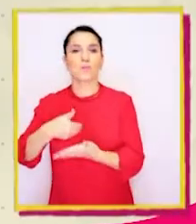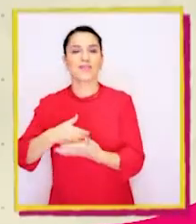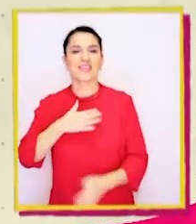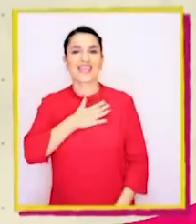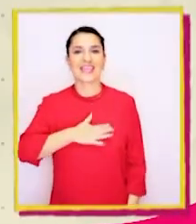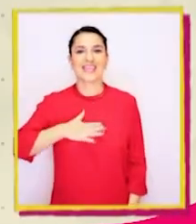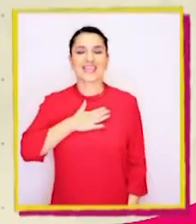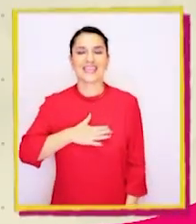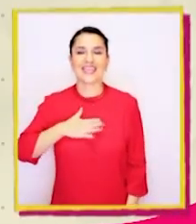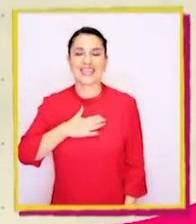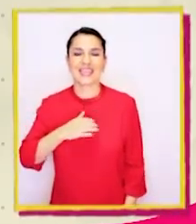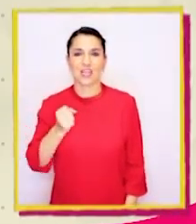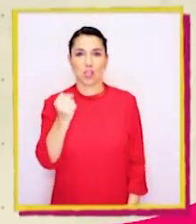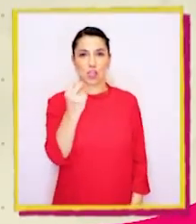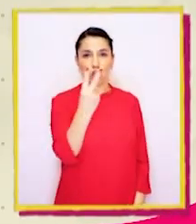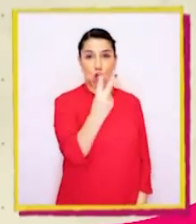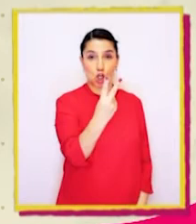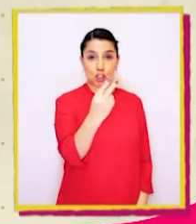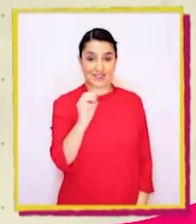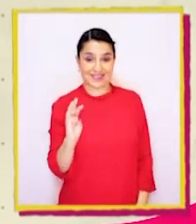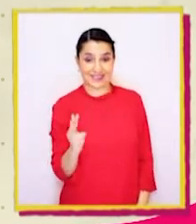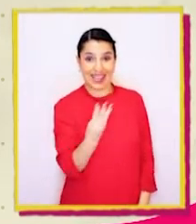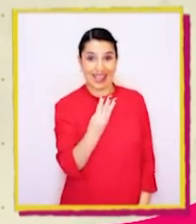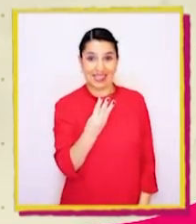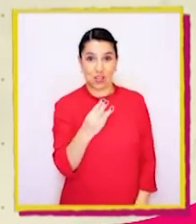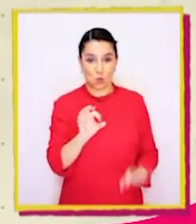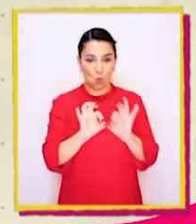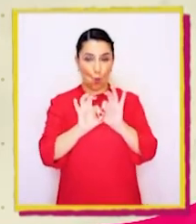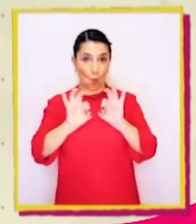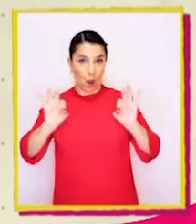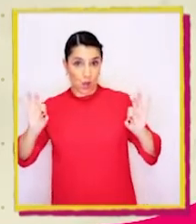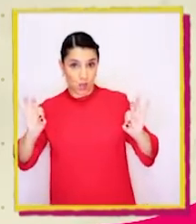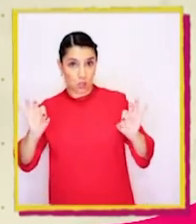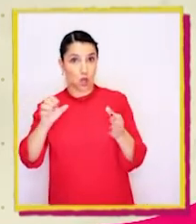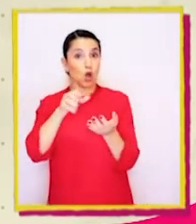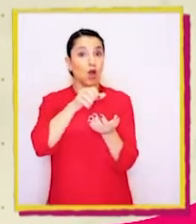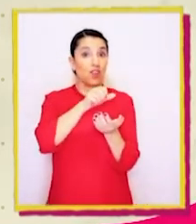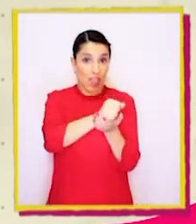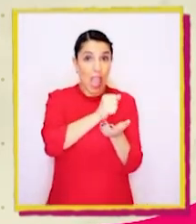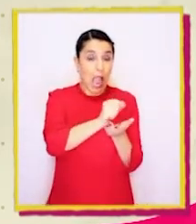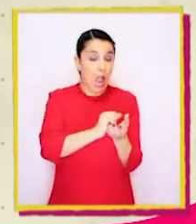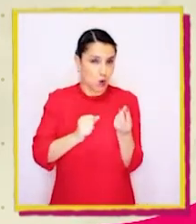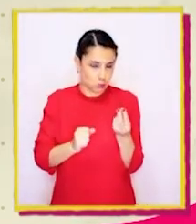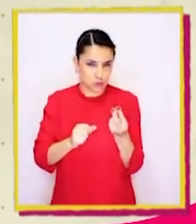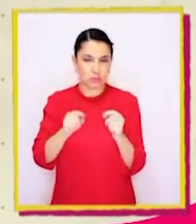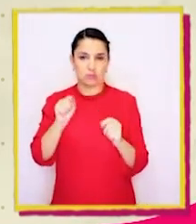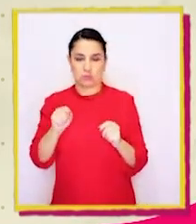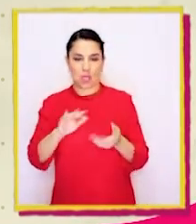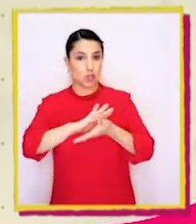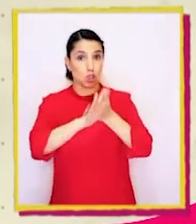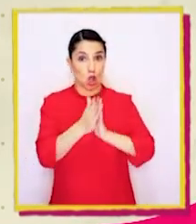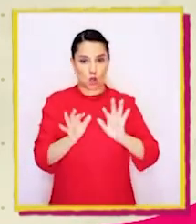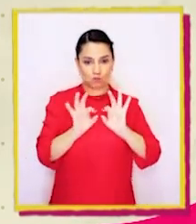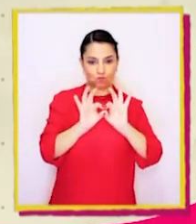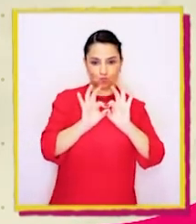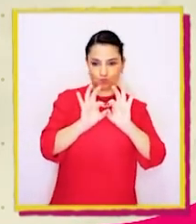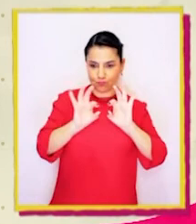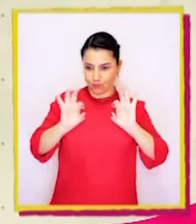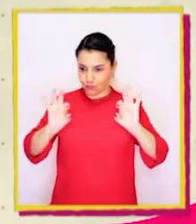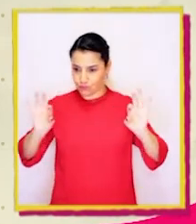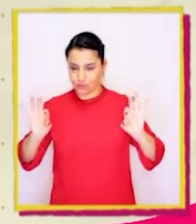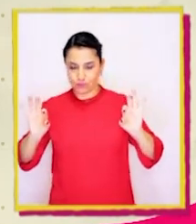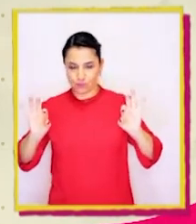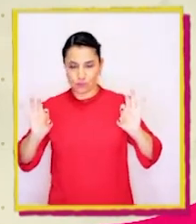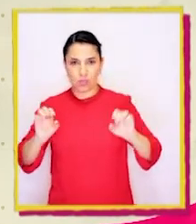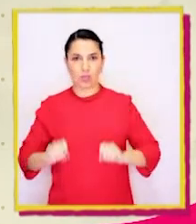que quieren 2/3 de palito de ajo. Ya sabemos que en este caso, mi entero sería el palito de ajo, ¿sí? Y como